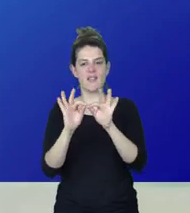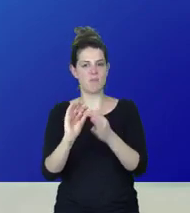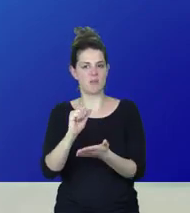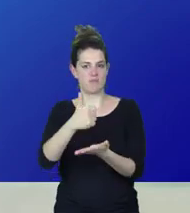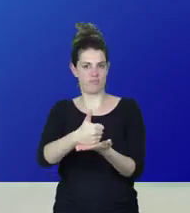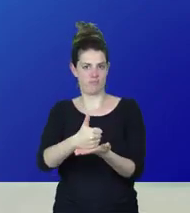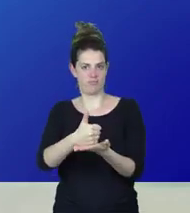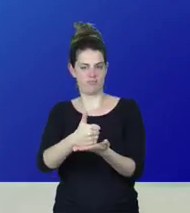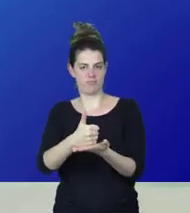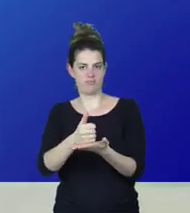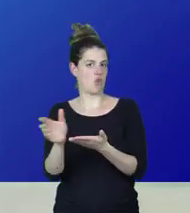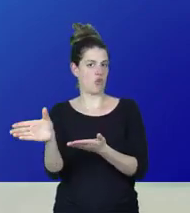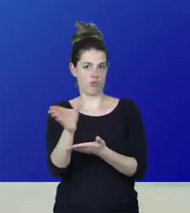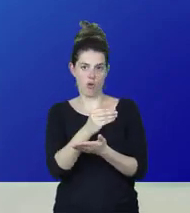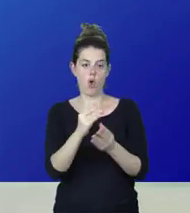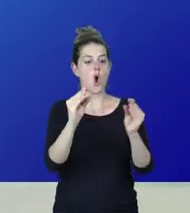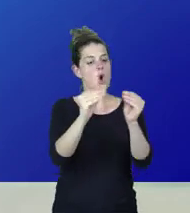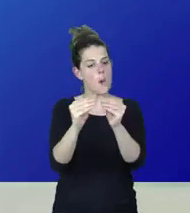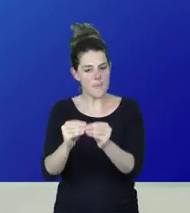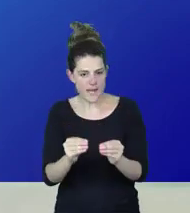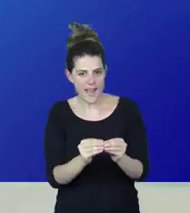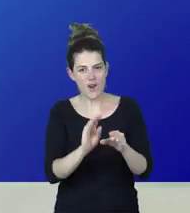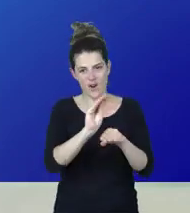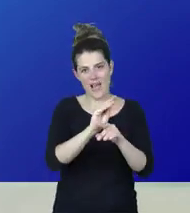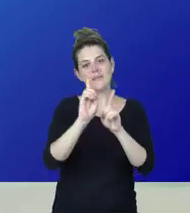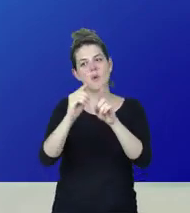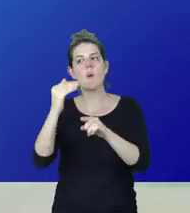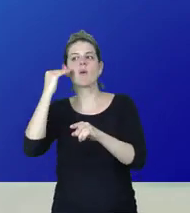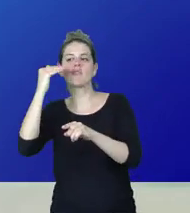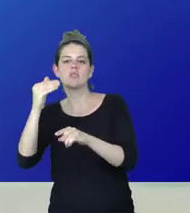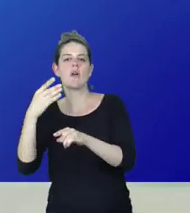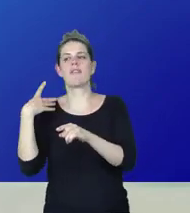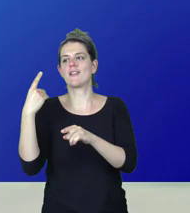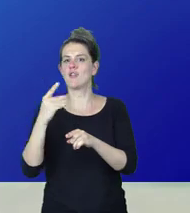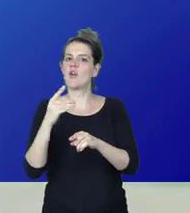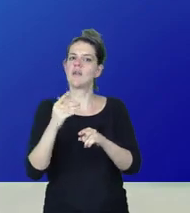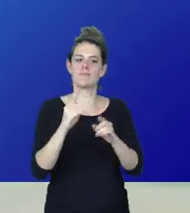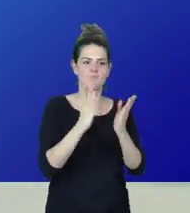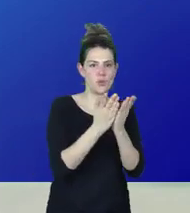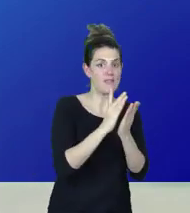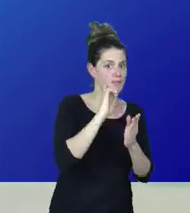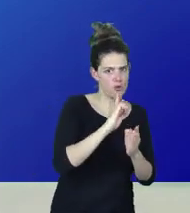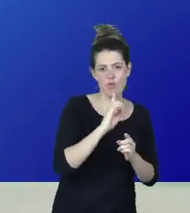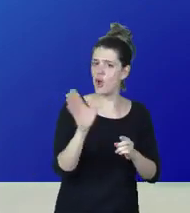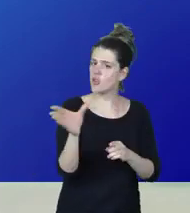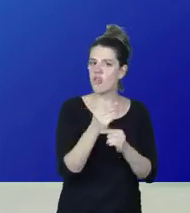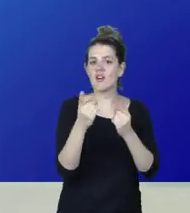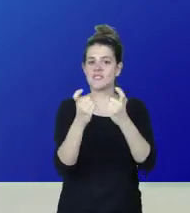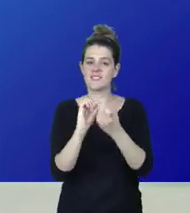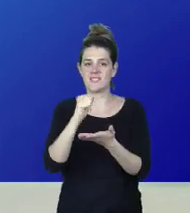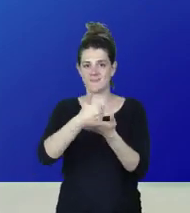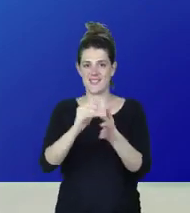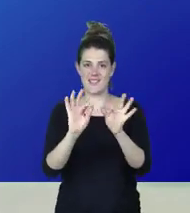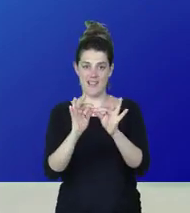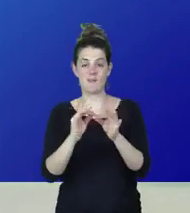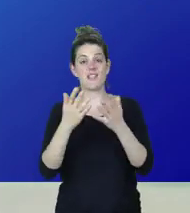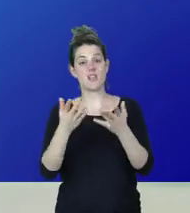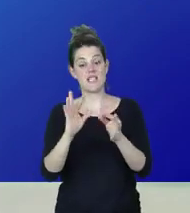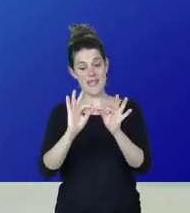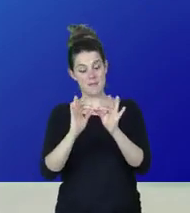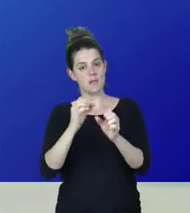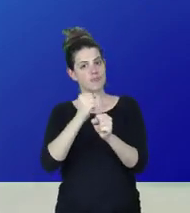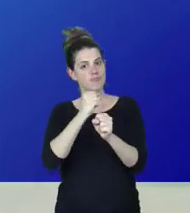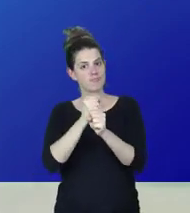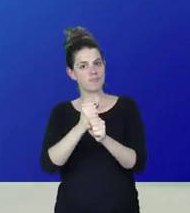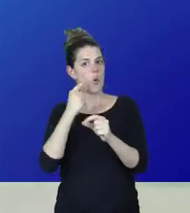los representantes de la educación y sus compañeros también. Sí, en este sentido el intérprete siempre va a estar trabajando para que todos se